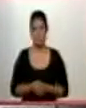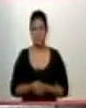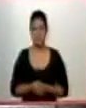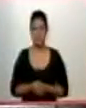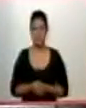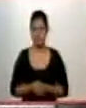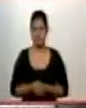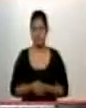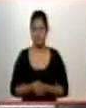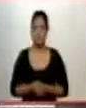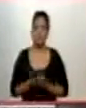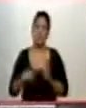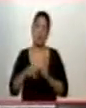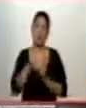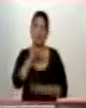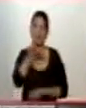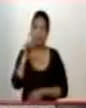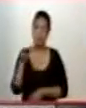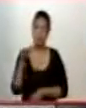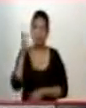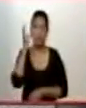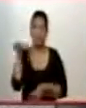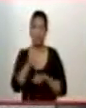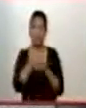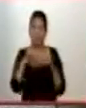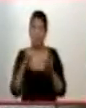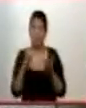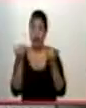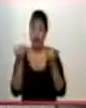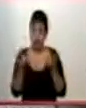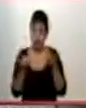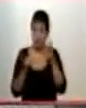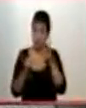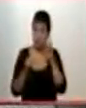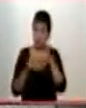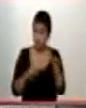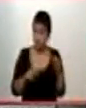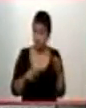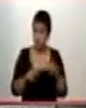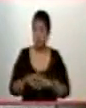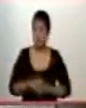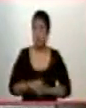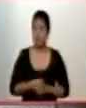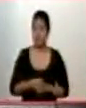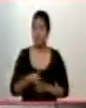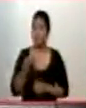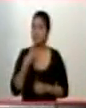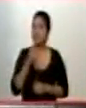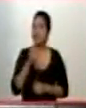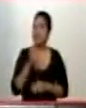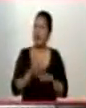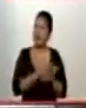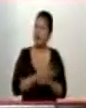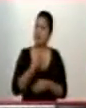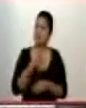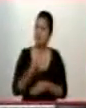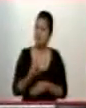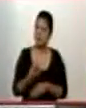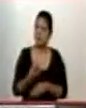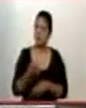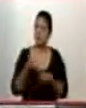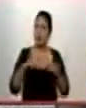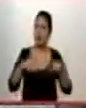La interrogante para la ministra. Ministra, ahora sí nos escucha, esperemos, vamos a decirle, usted decía más temprano en la sede